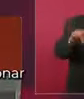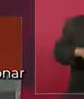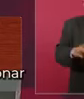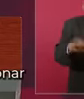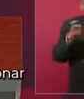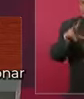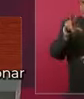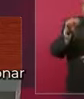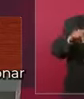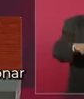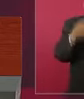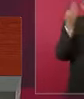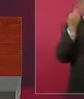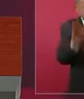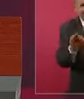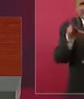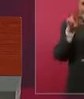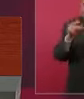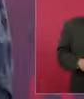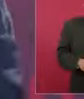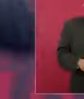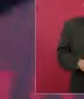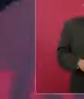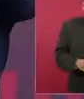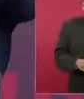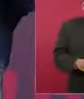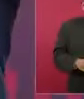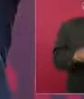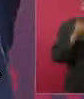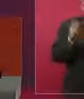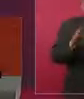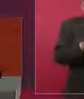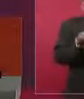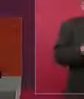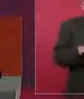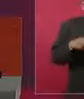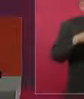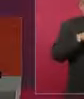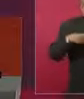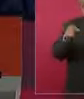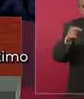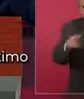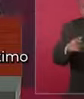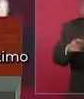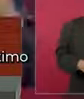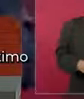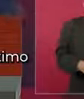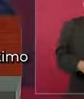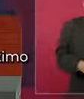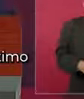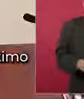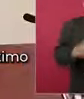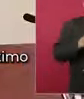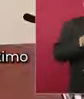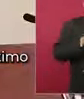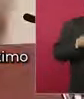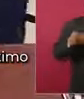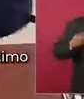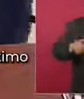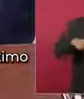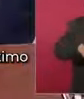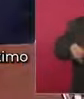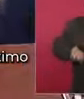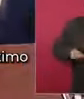no traicionar al pueblo. Entonces, eso es lo que se tiene que poner por delante y no el interés personal,